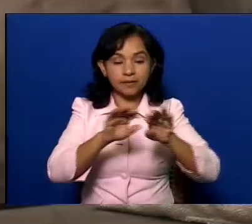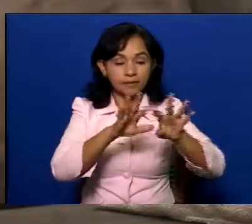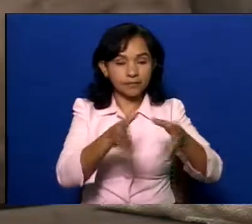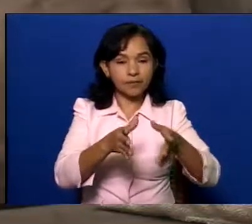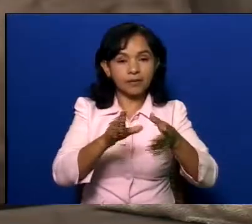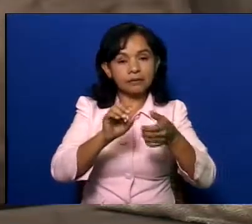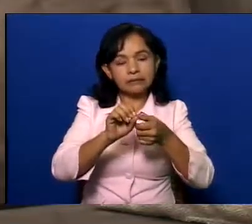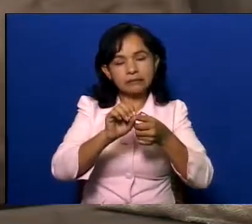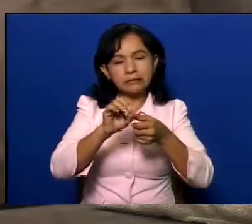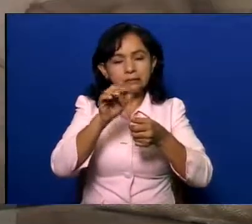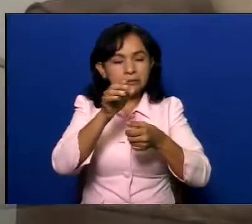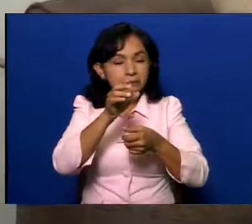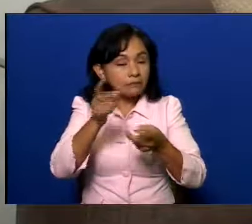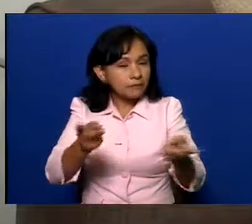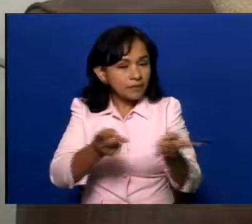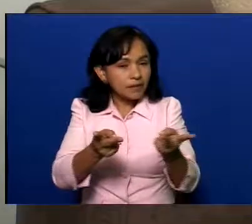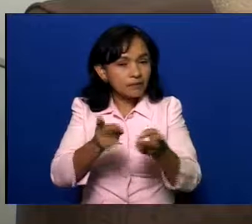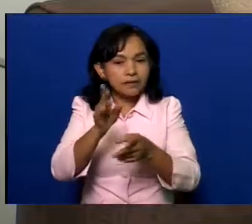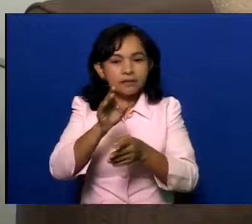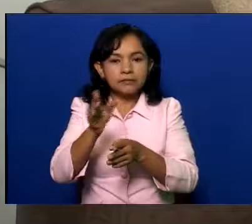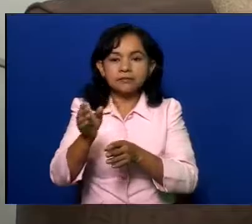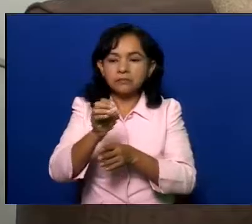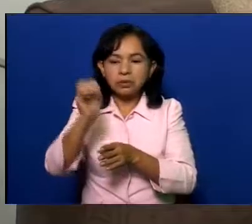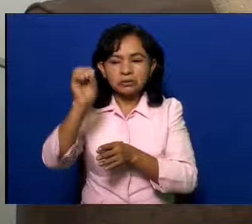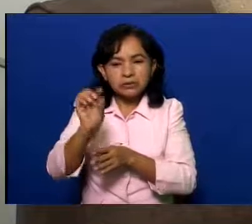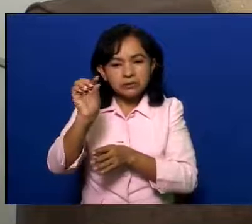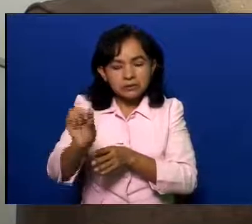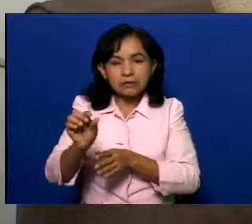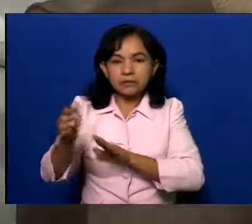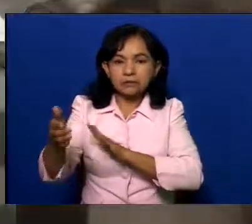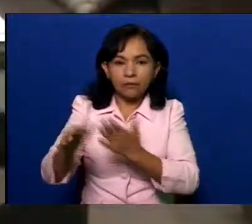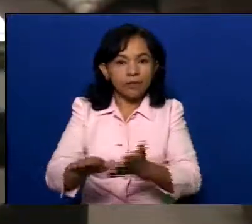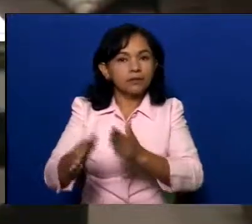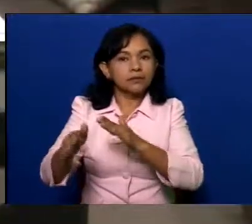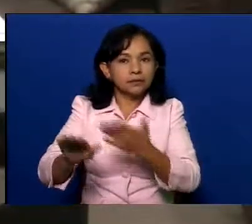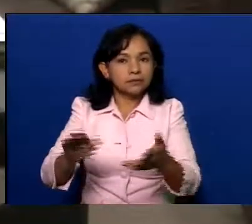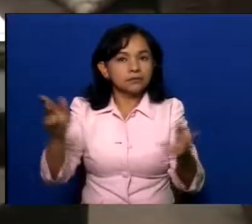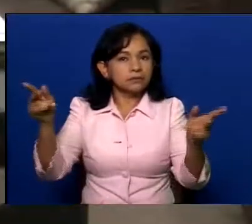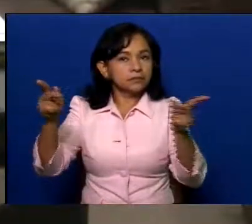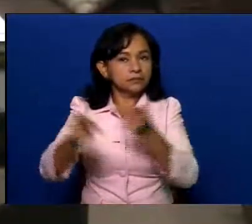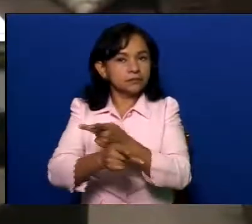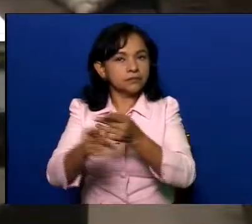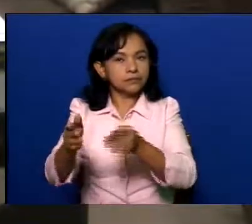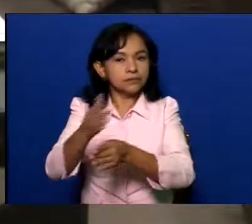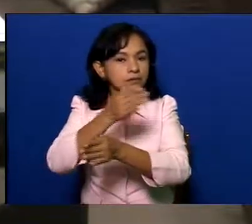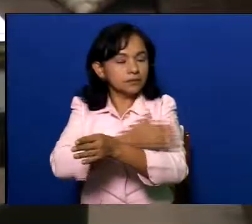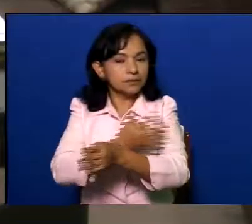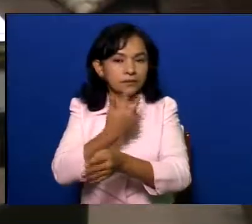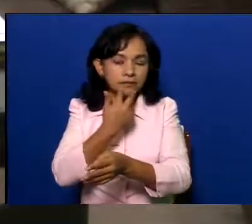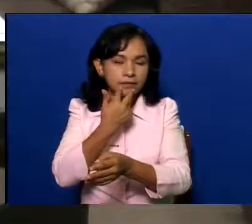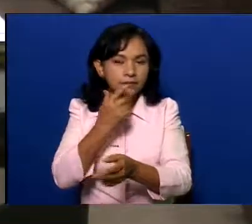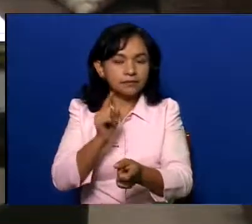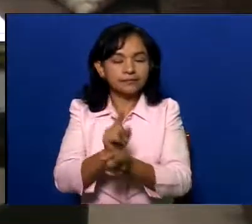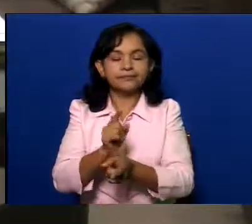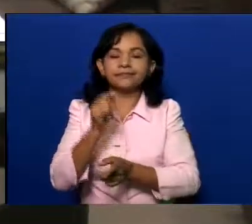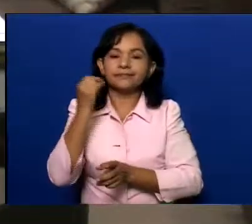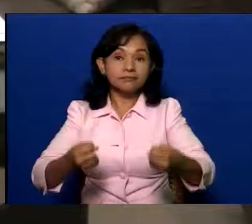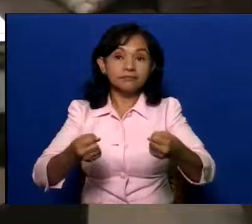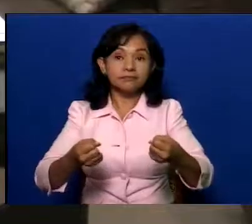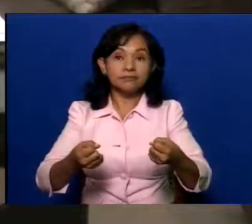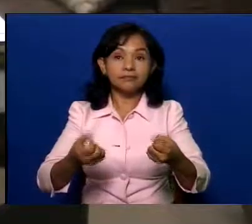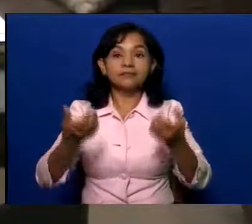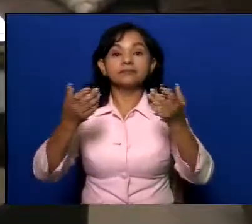logra sobrevivir. Es tan mortal esta enfermedad, diputada, que si no se detecta a tiempo, pues corremos el Es que riesgo.